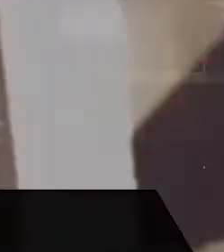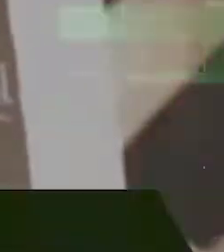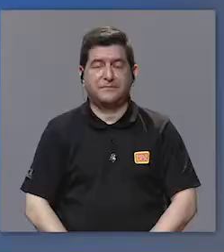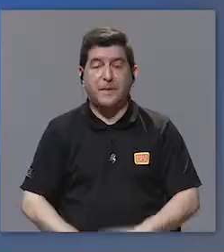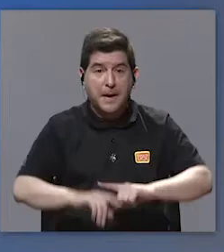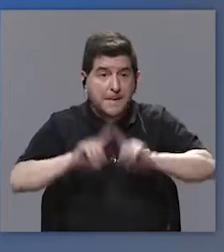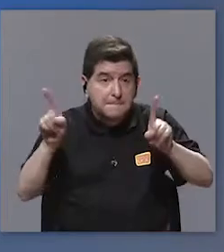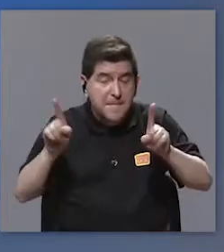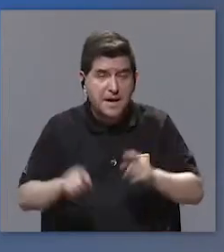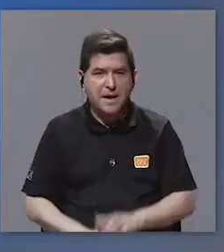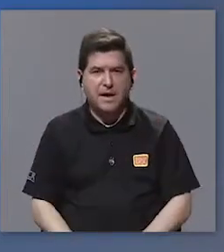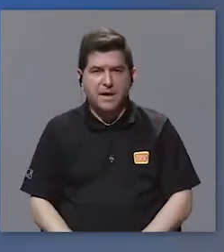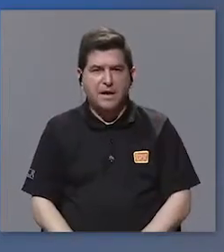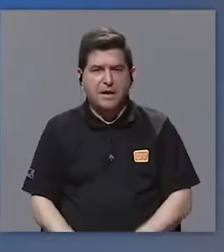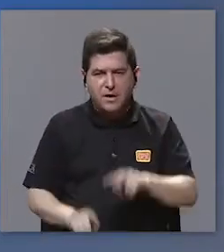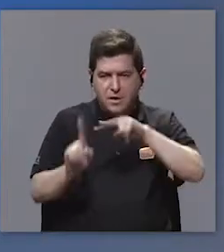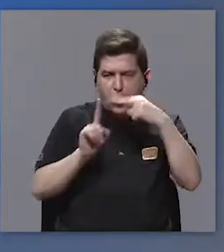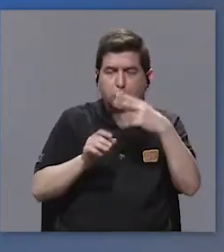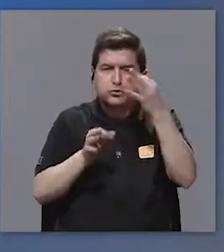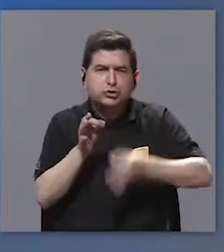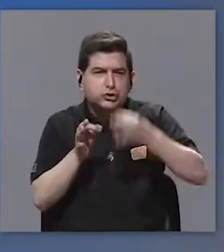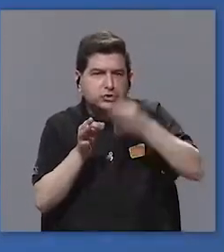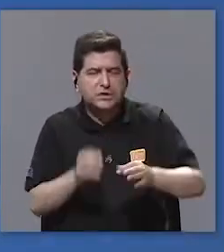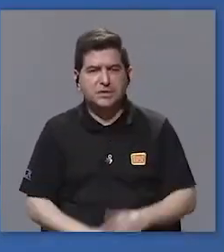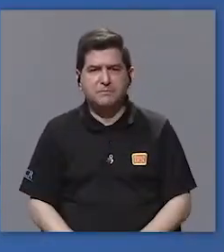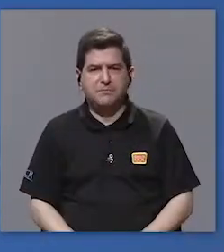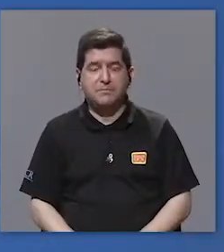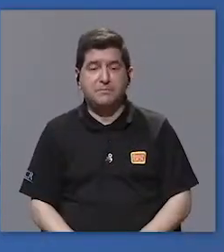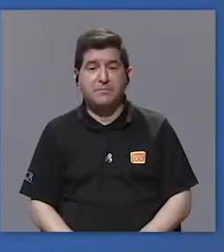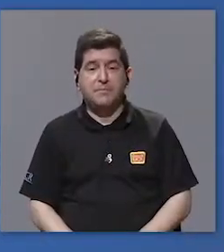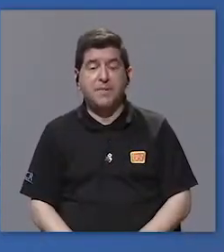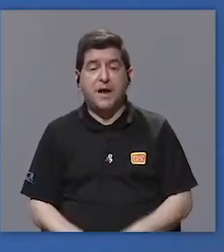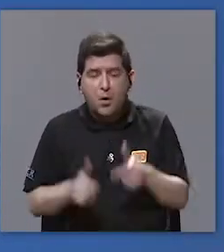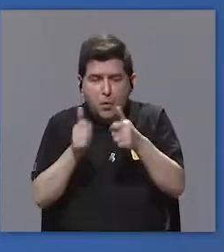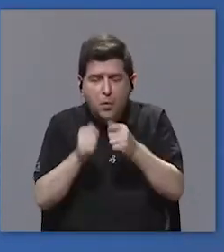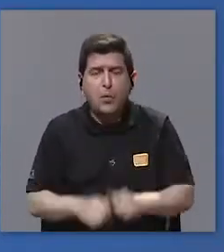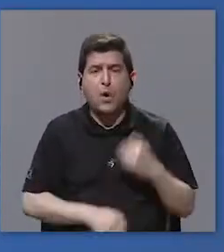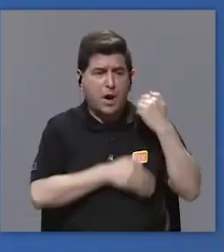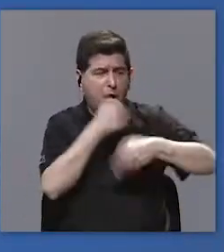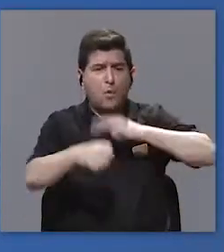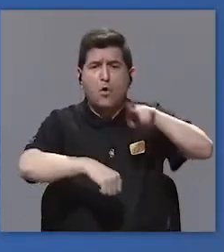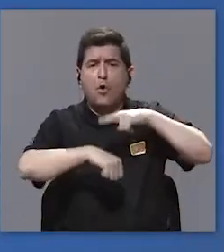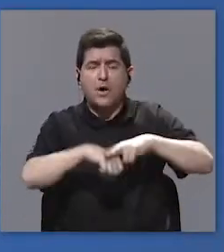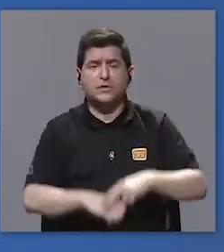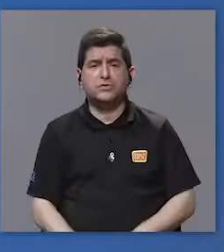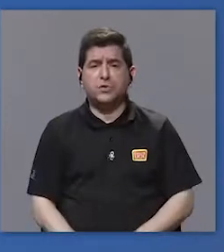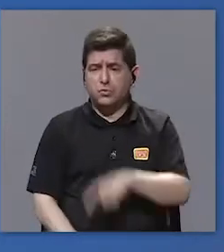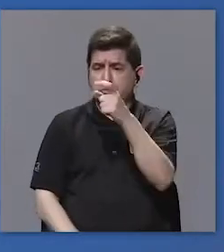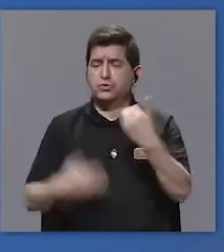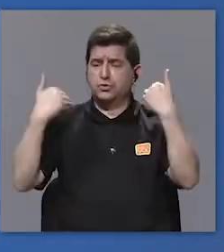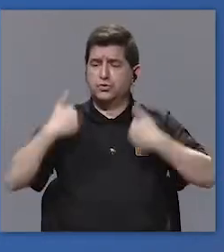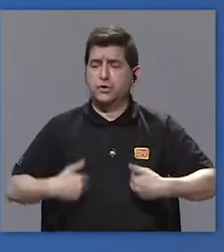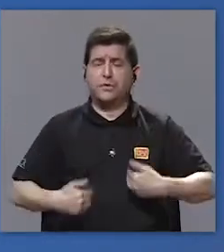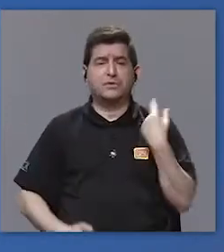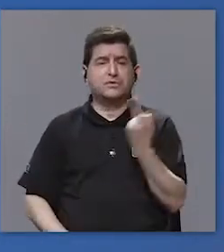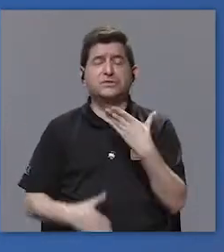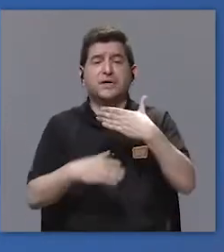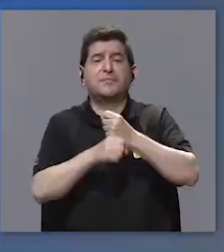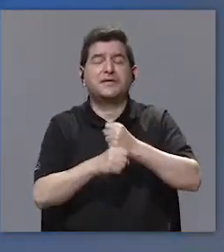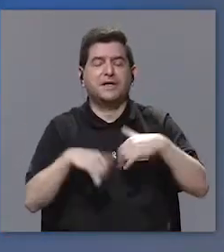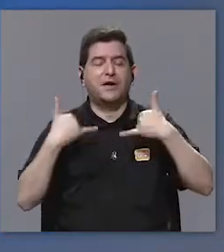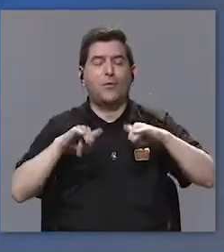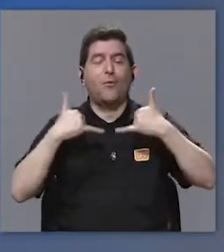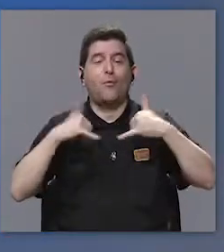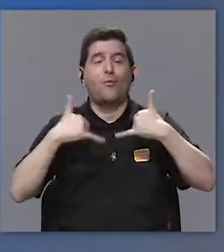pero si lo vemos de una forma más simple los videojuegos son una evolución natural de lo que el ser humano siempre ha